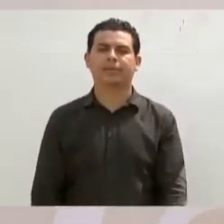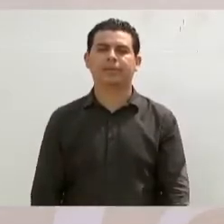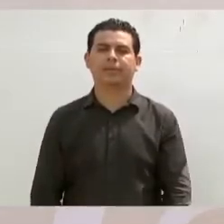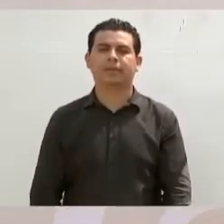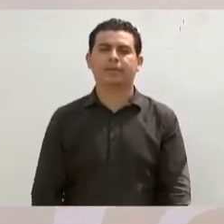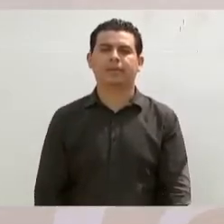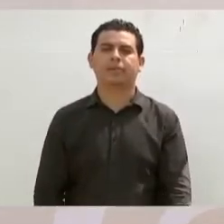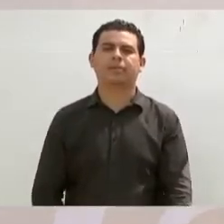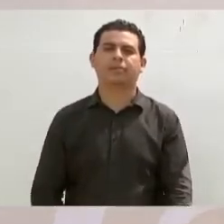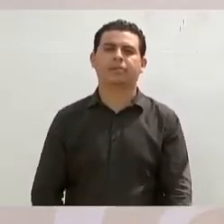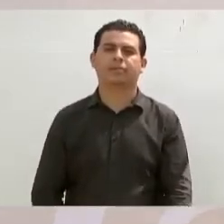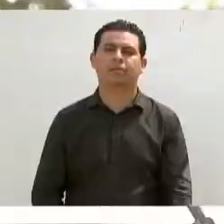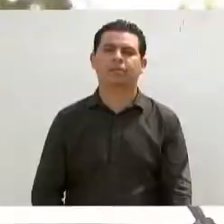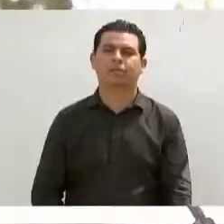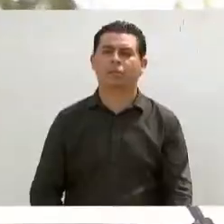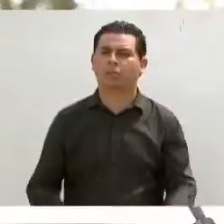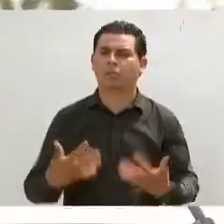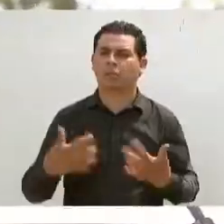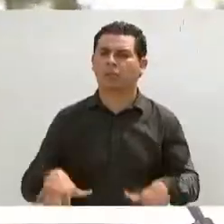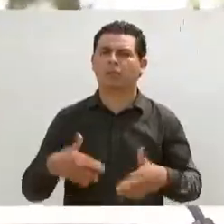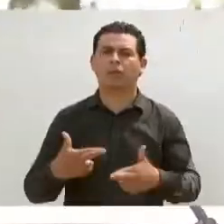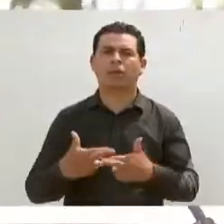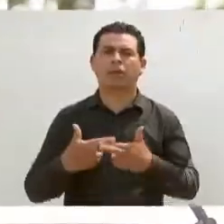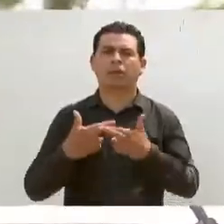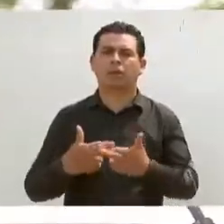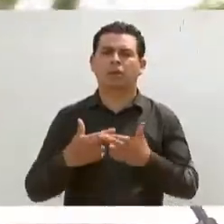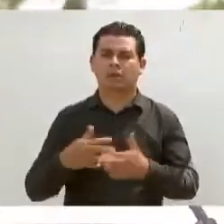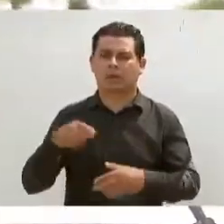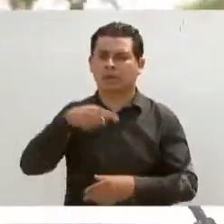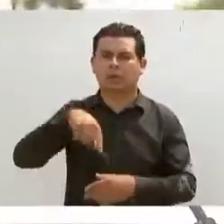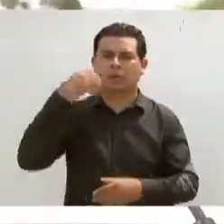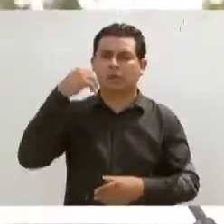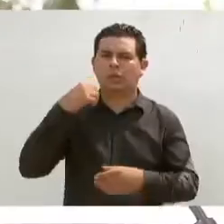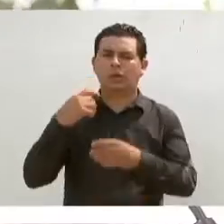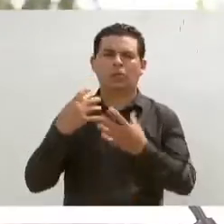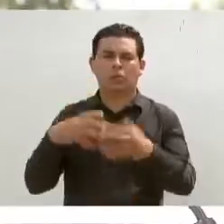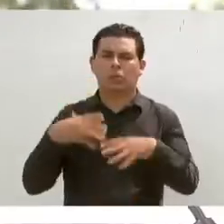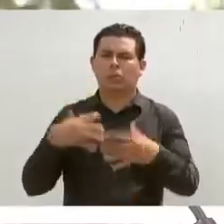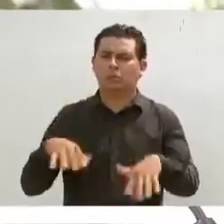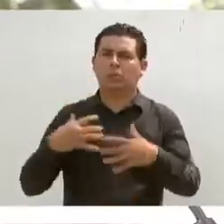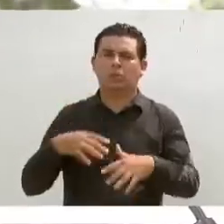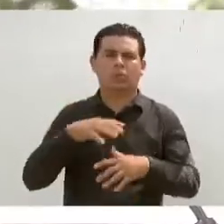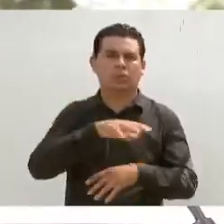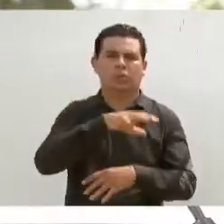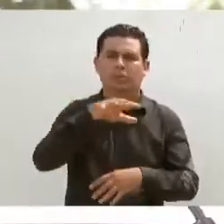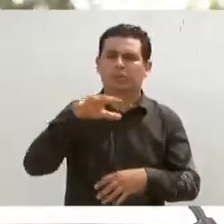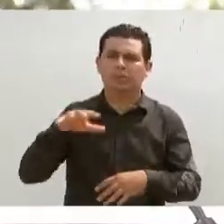Por la riqueza y la diversidad del estado de Oaxaca,